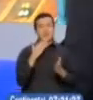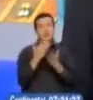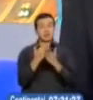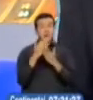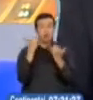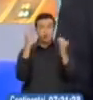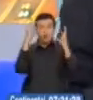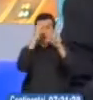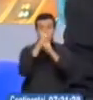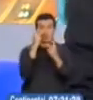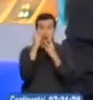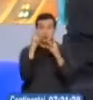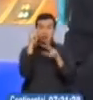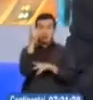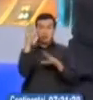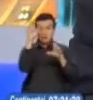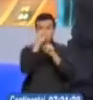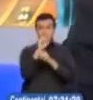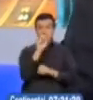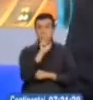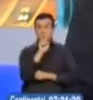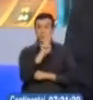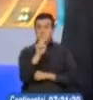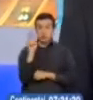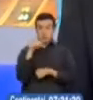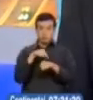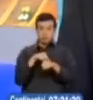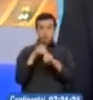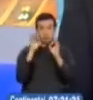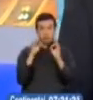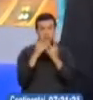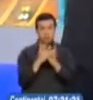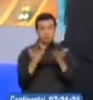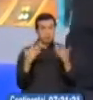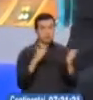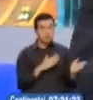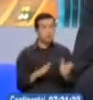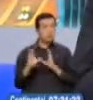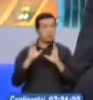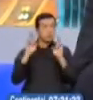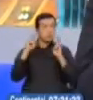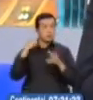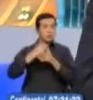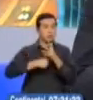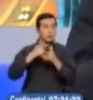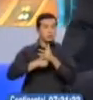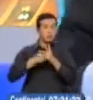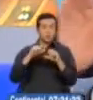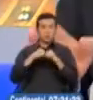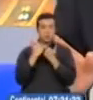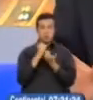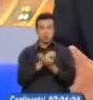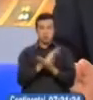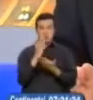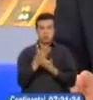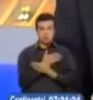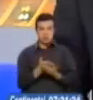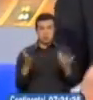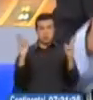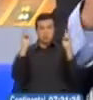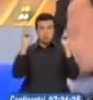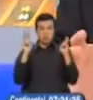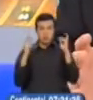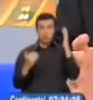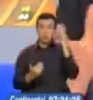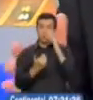espero hoy en la noche, a las 10 de la noche, 22 horas, Pulso Político, para hablar sobre los retos de la Asamblea Nacional Legislativa. Me refiero